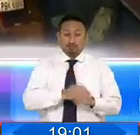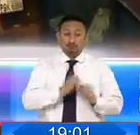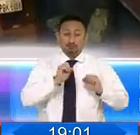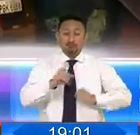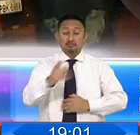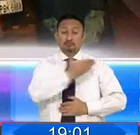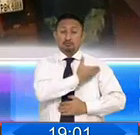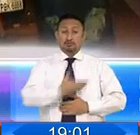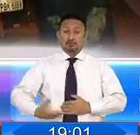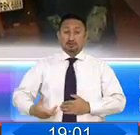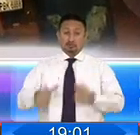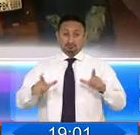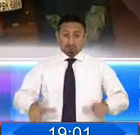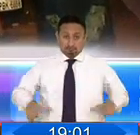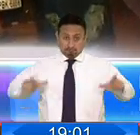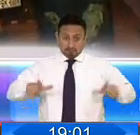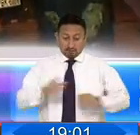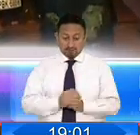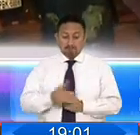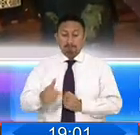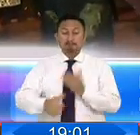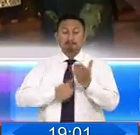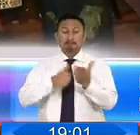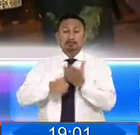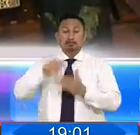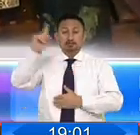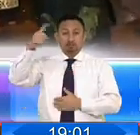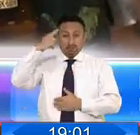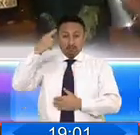dispuso el presidente de la República, el ministro de